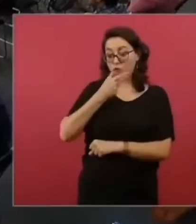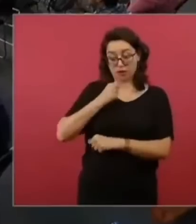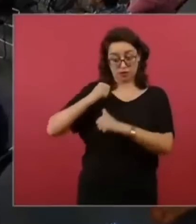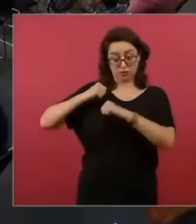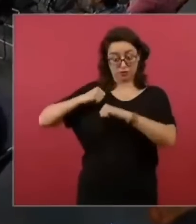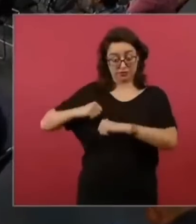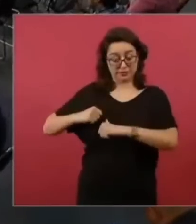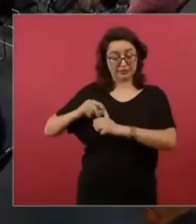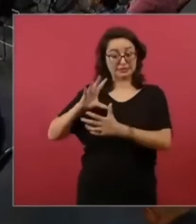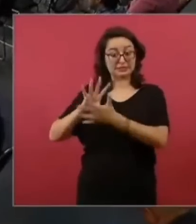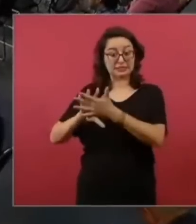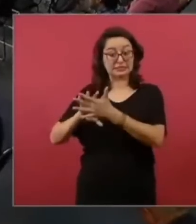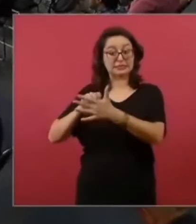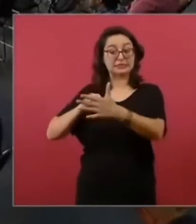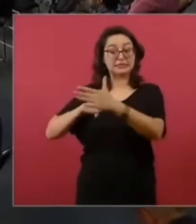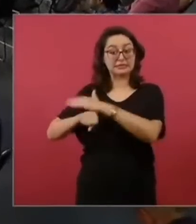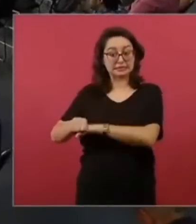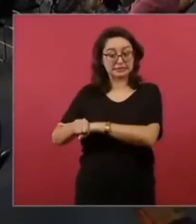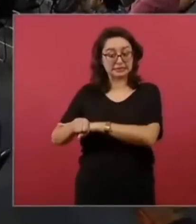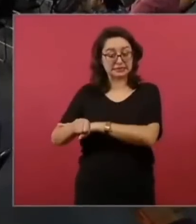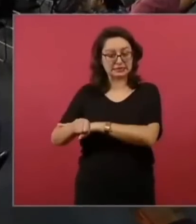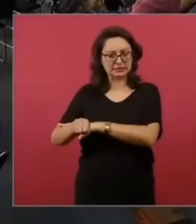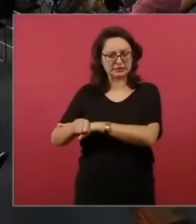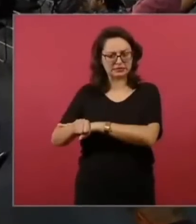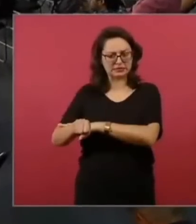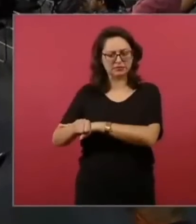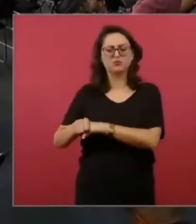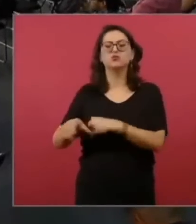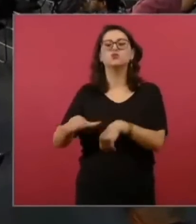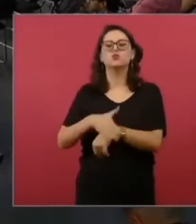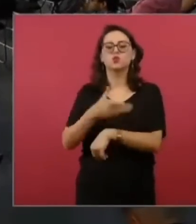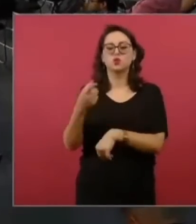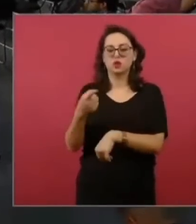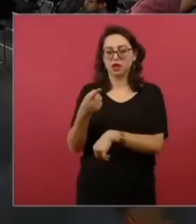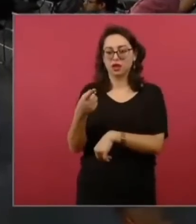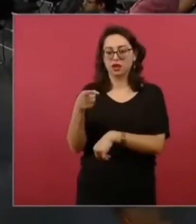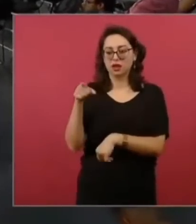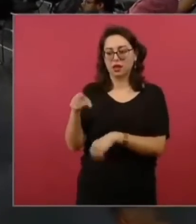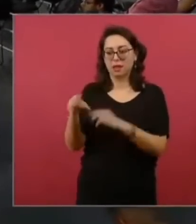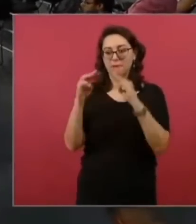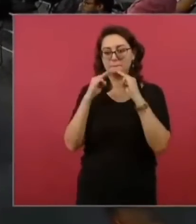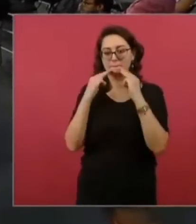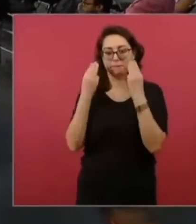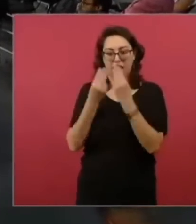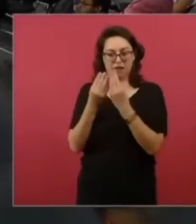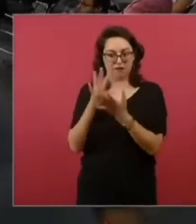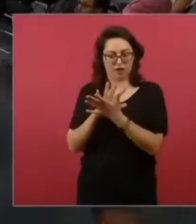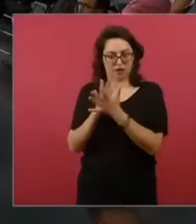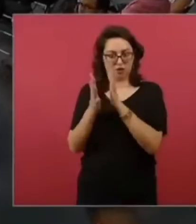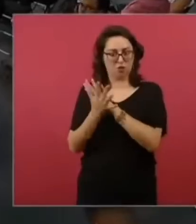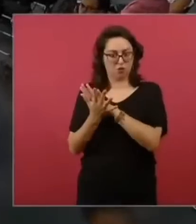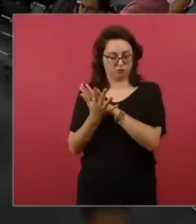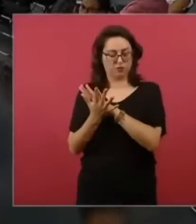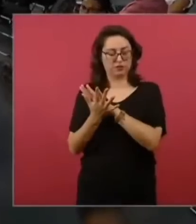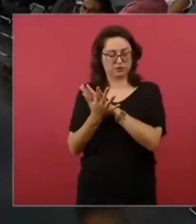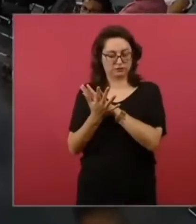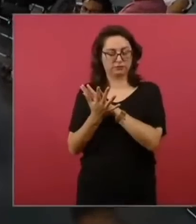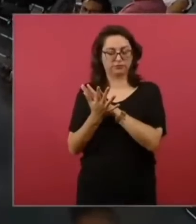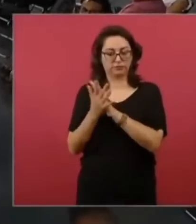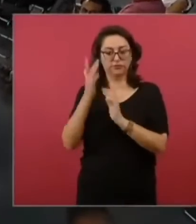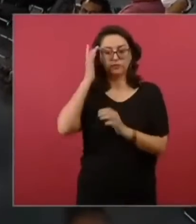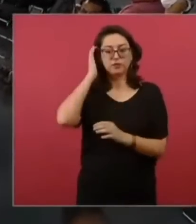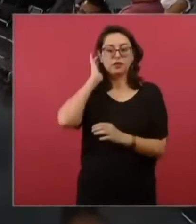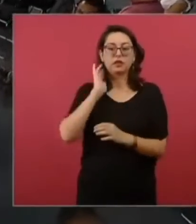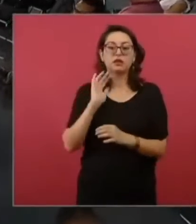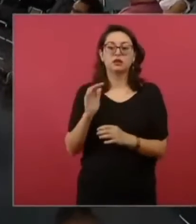Estado de México, y está detenido ese MP por nexos con grupos delictivos y también por el